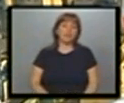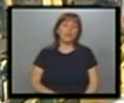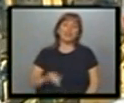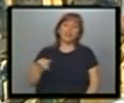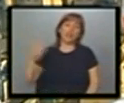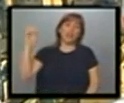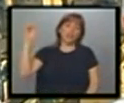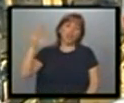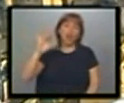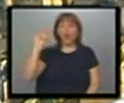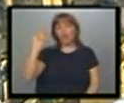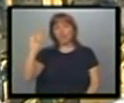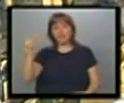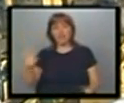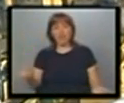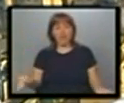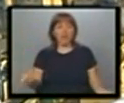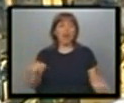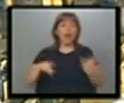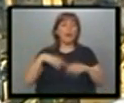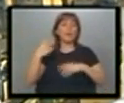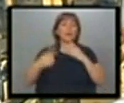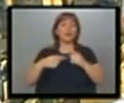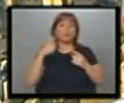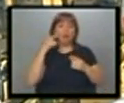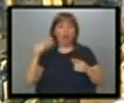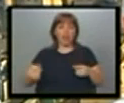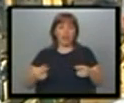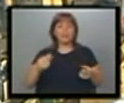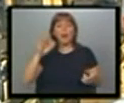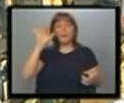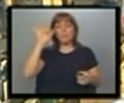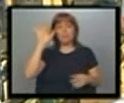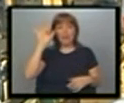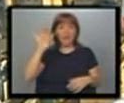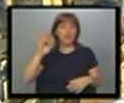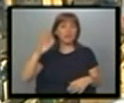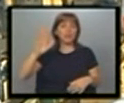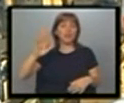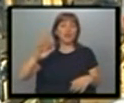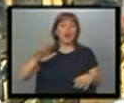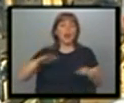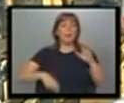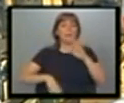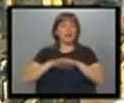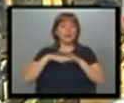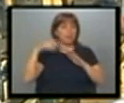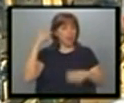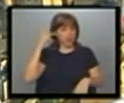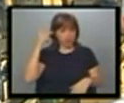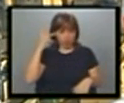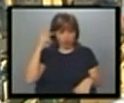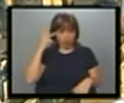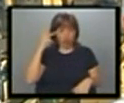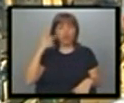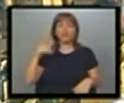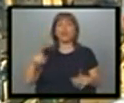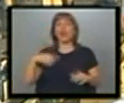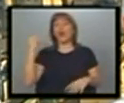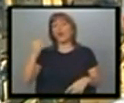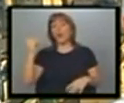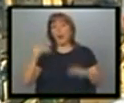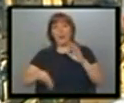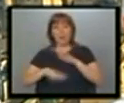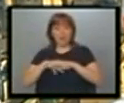sol. Para los próximos días, ahí tenés el detalle, lo que resta de la semana. 18 la máxima del miércoles, está muy bien. 17 llega el